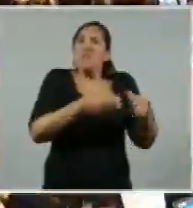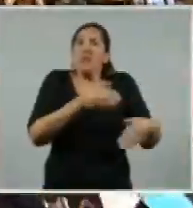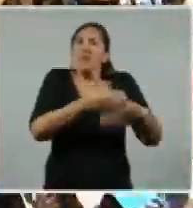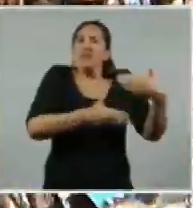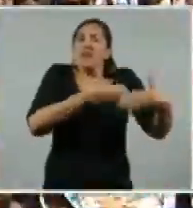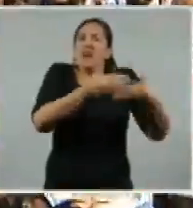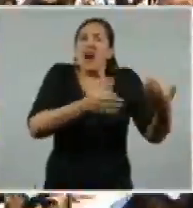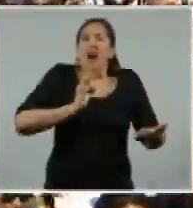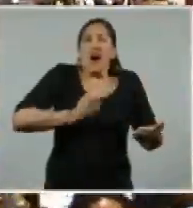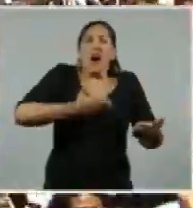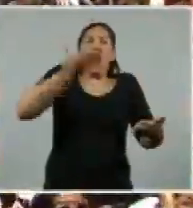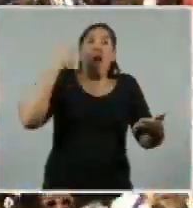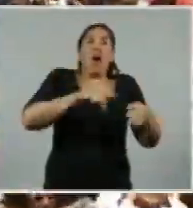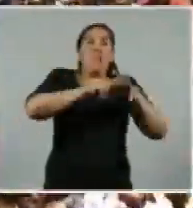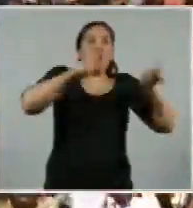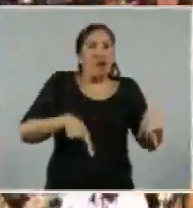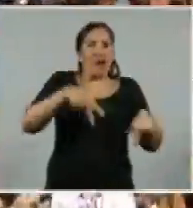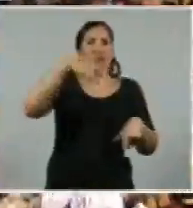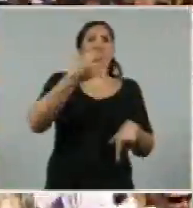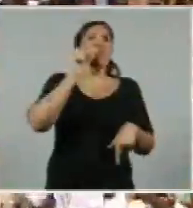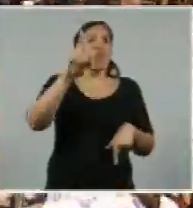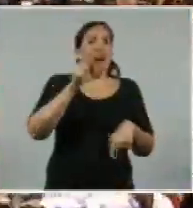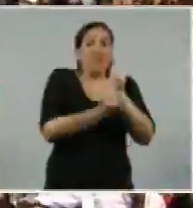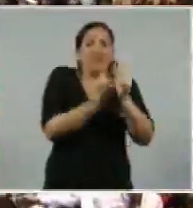desarrollar su plan nuclear.